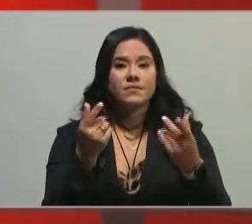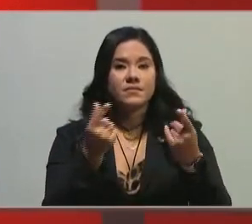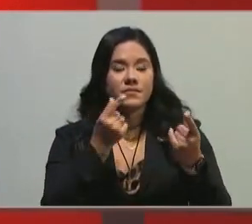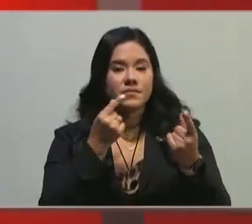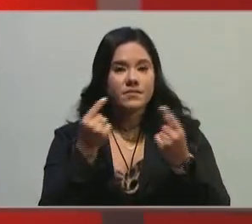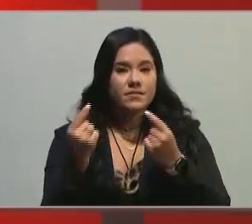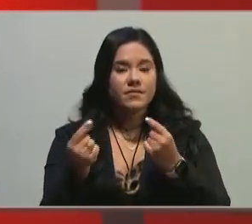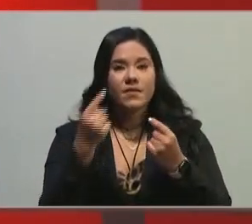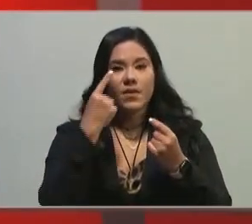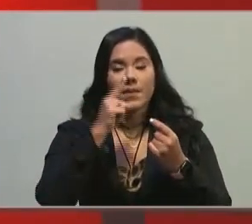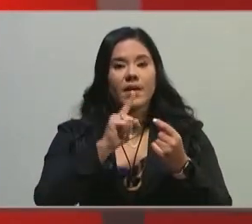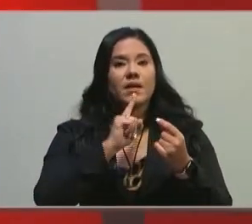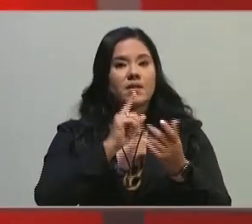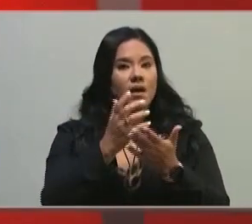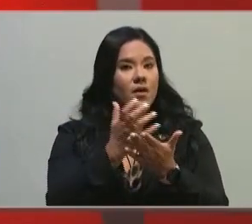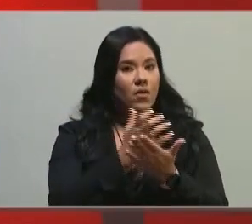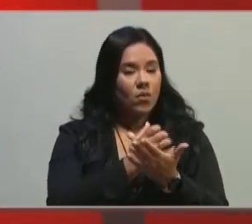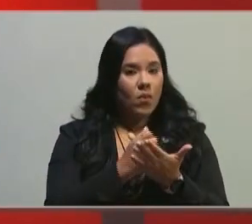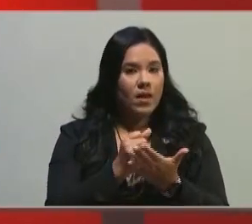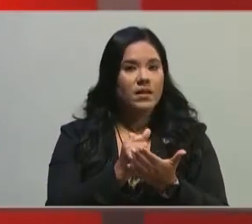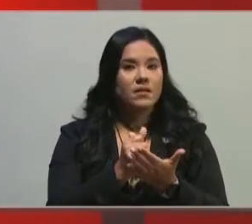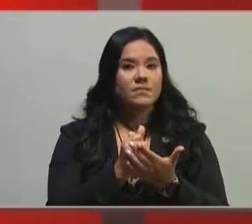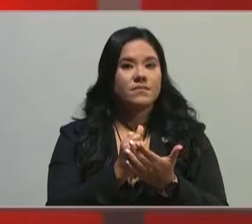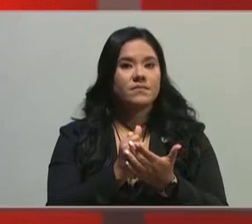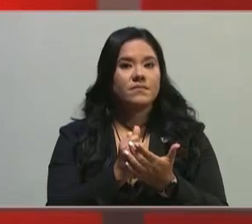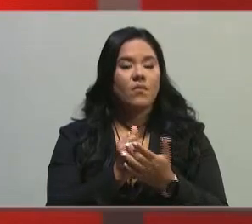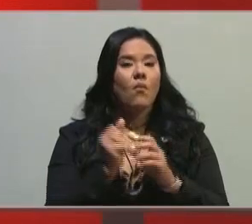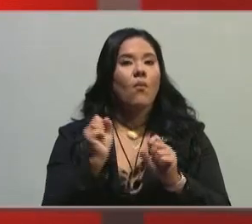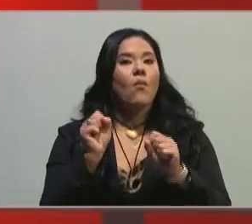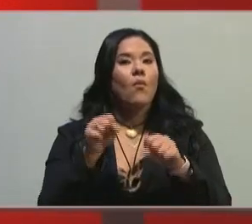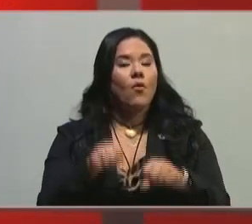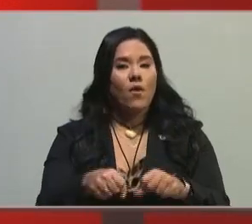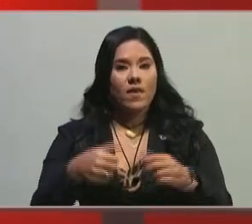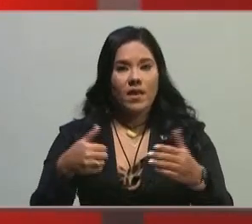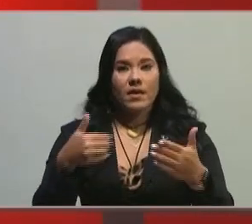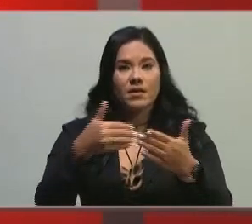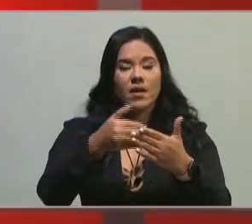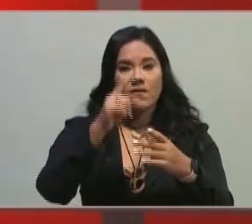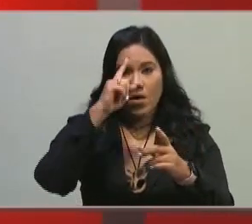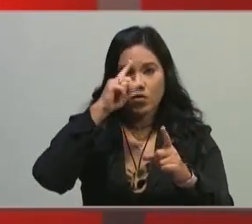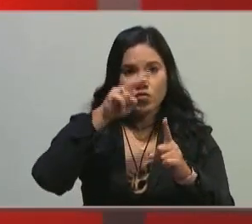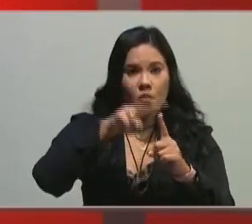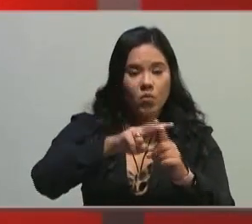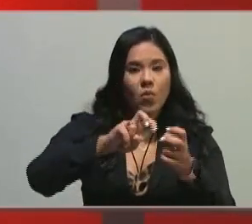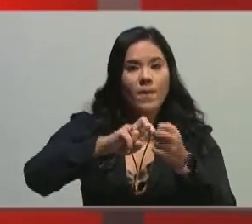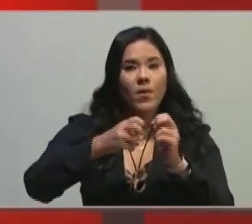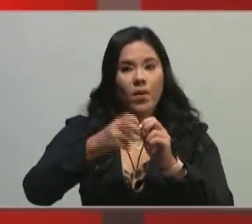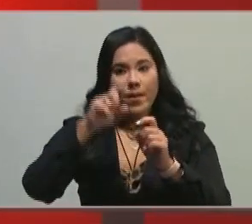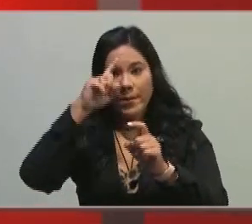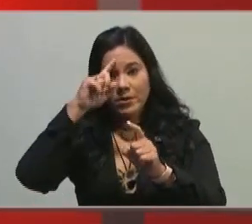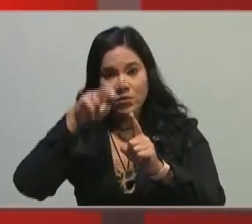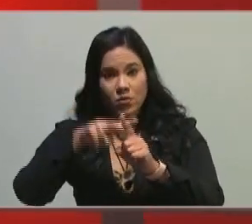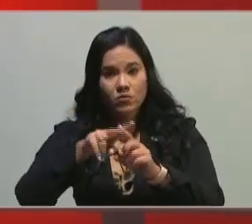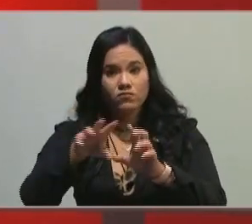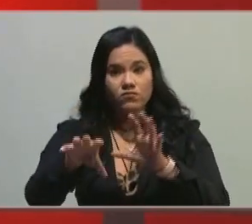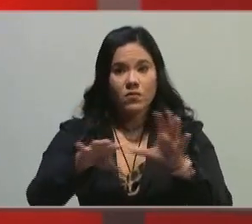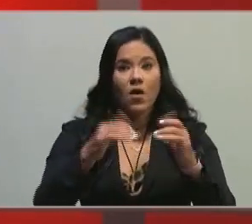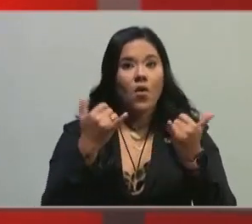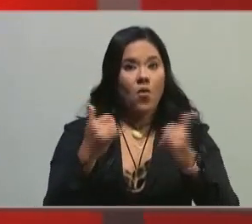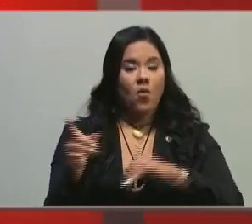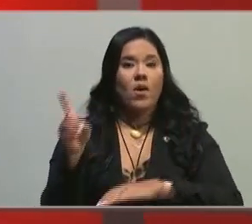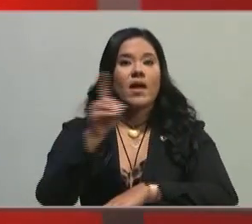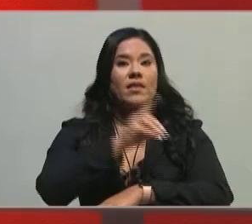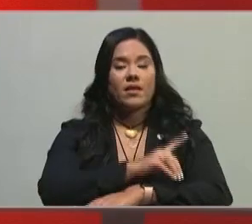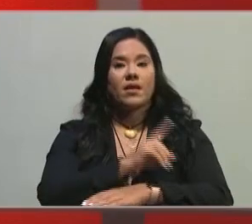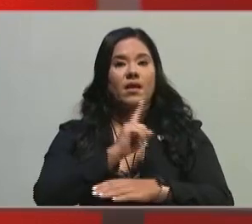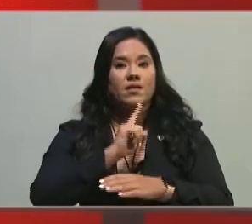claro para hacer una recolecta y poder llevar la solución a esas situaciones sin embargo ya hoy en día tienen